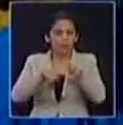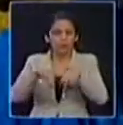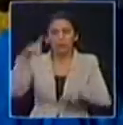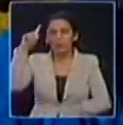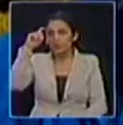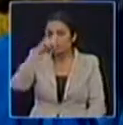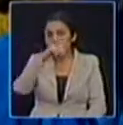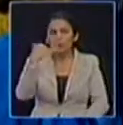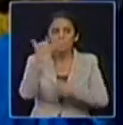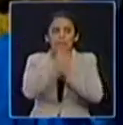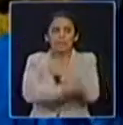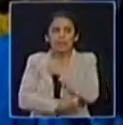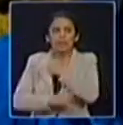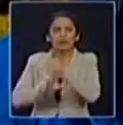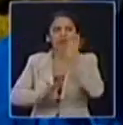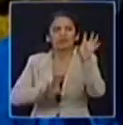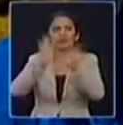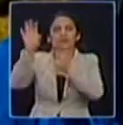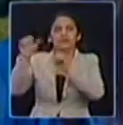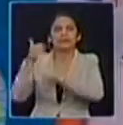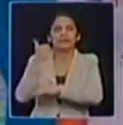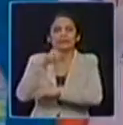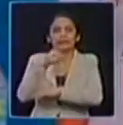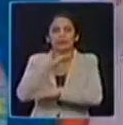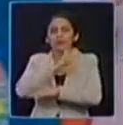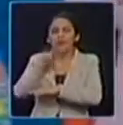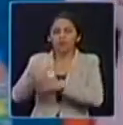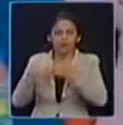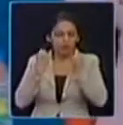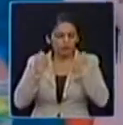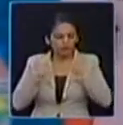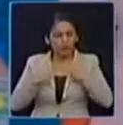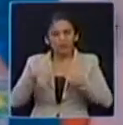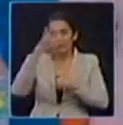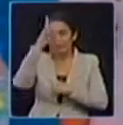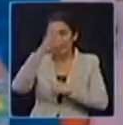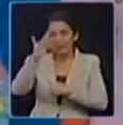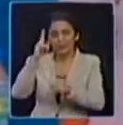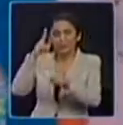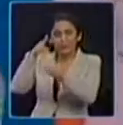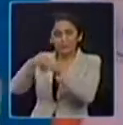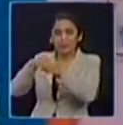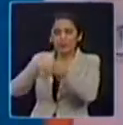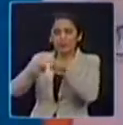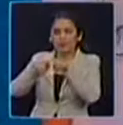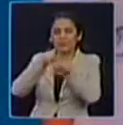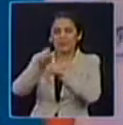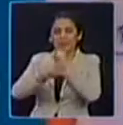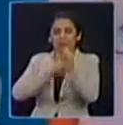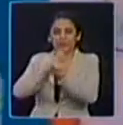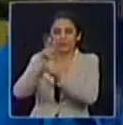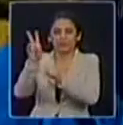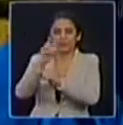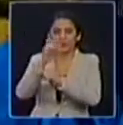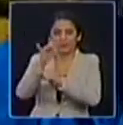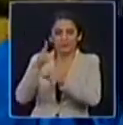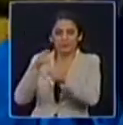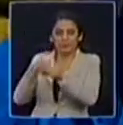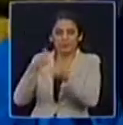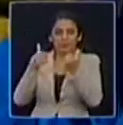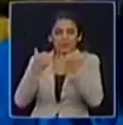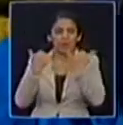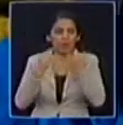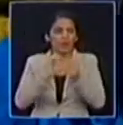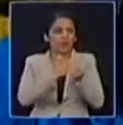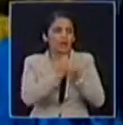10 países que luchamos por el mismo objetivo de clasificar a Francia 2018, así que como país, cada una de las jugadoras